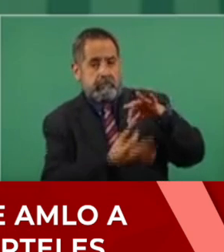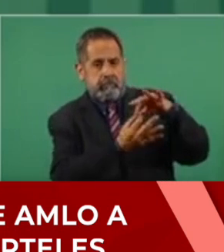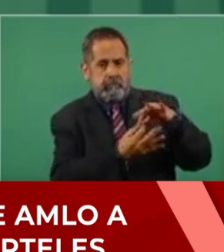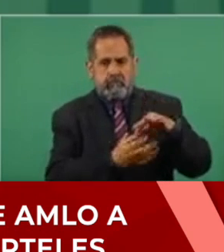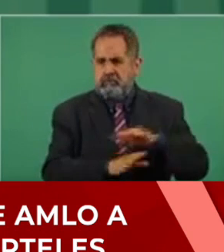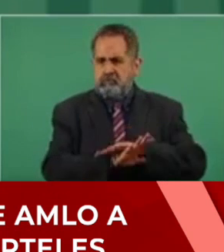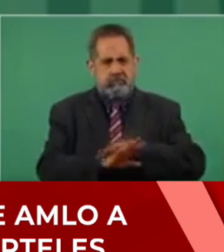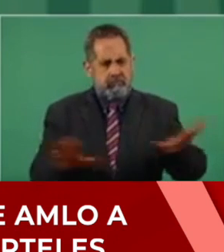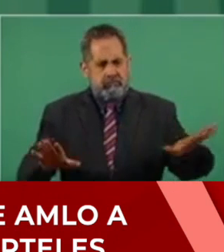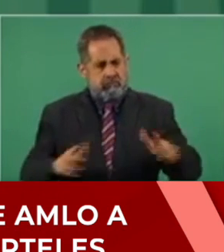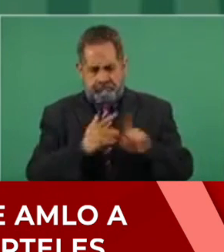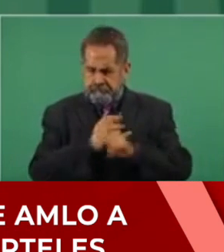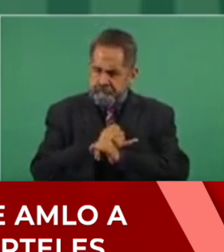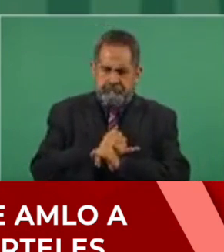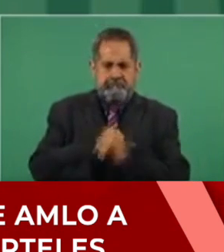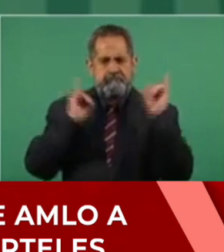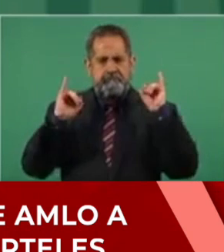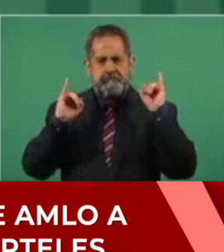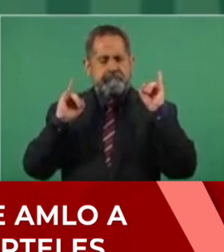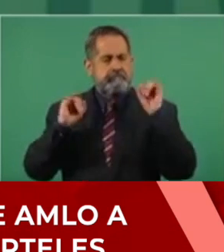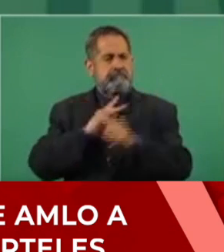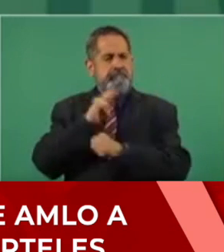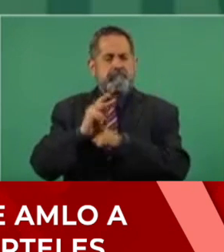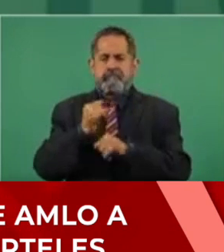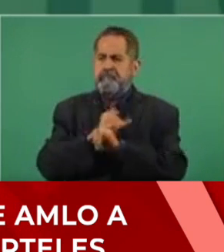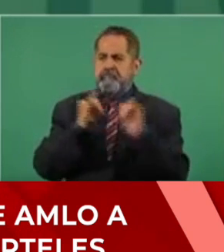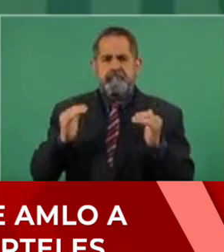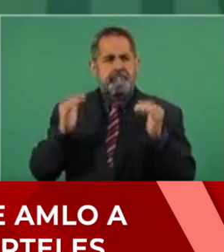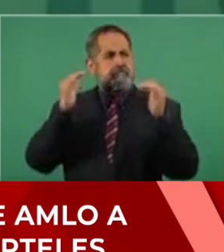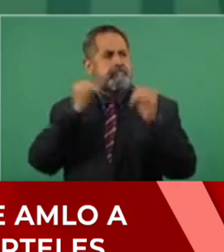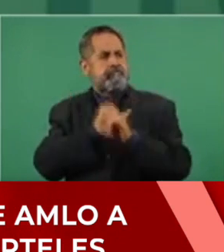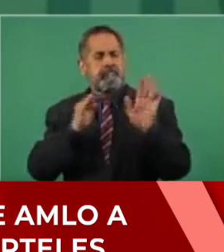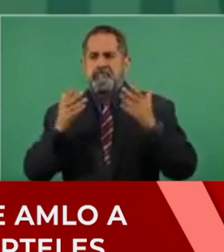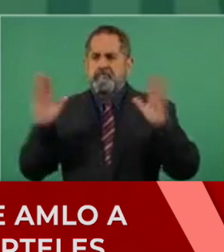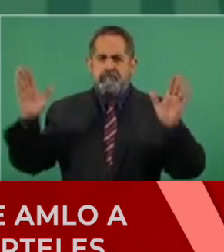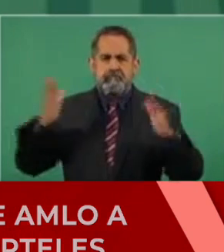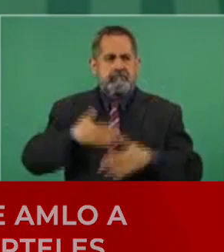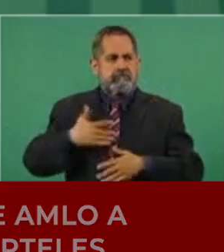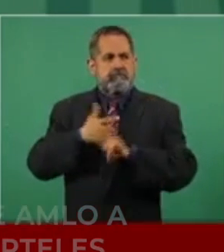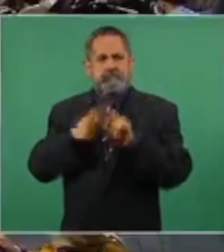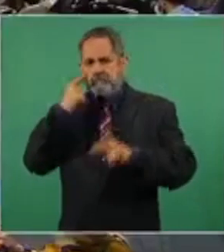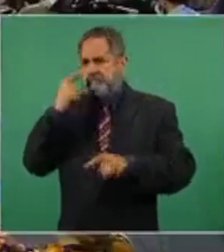de ningún gobierno extranjero. México es un país independiente, libre, soberano.